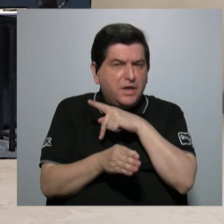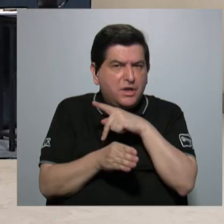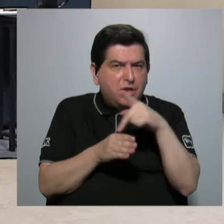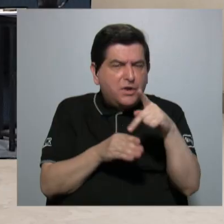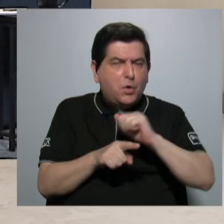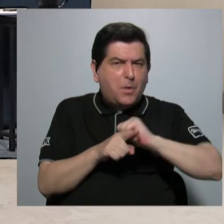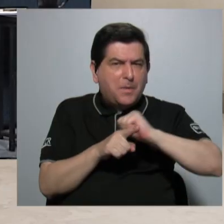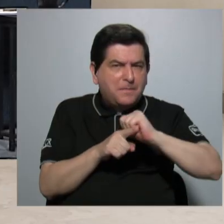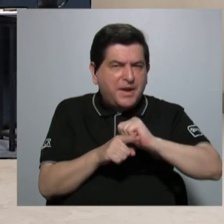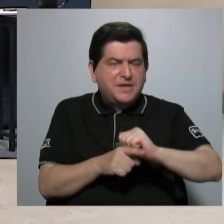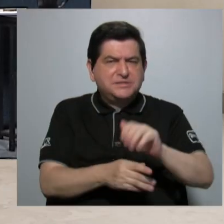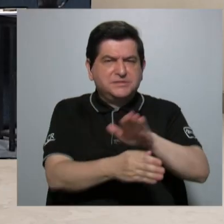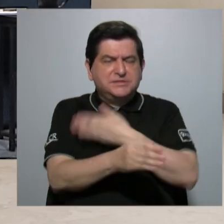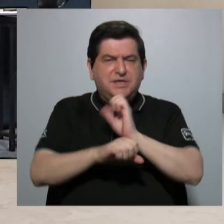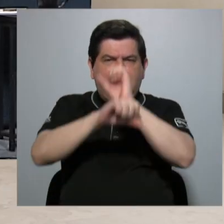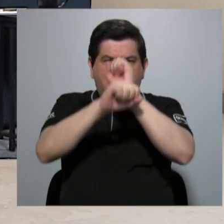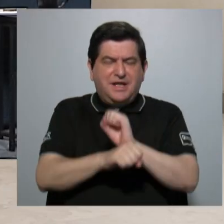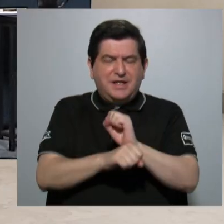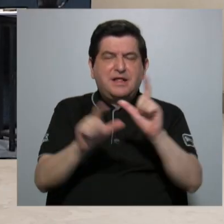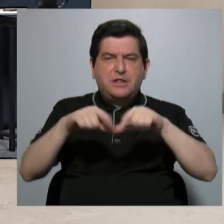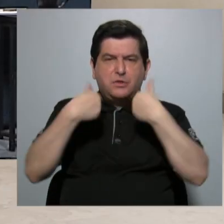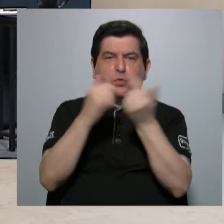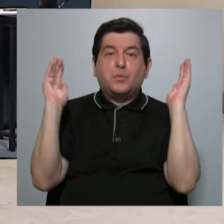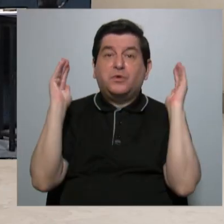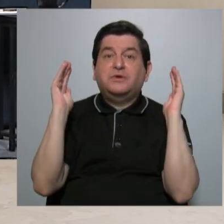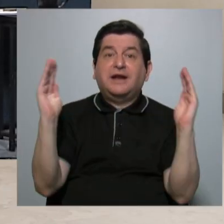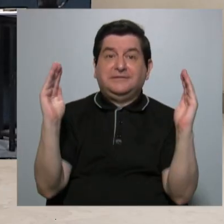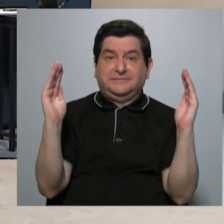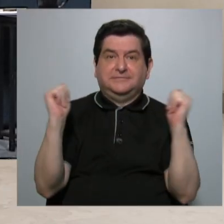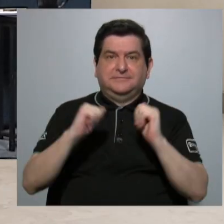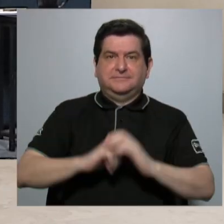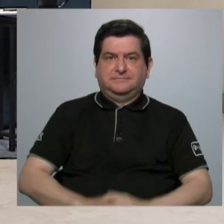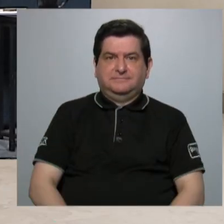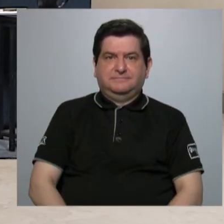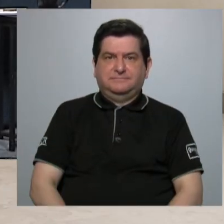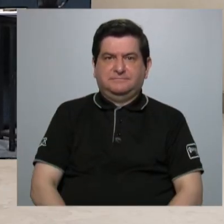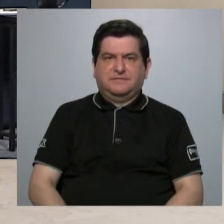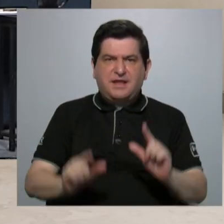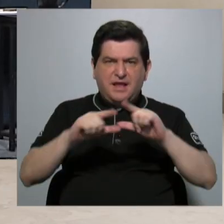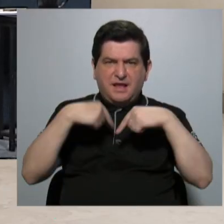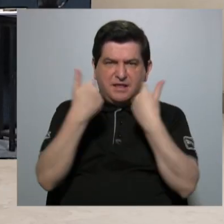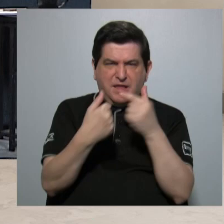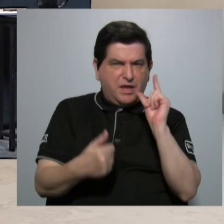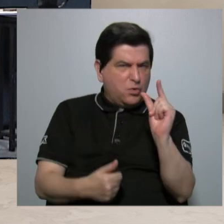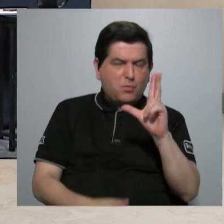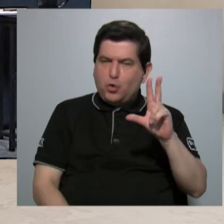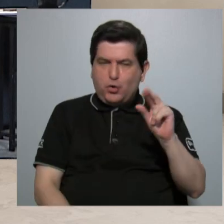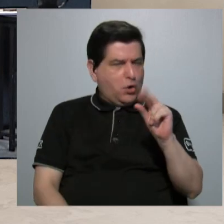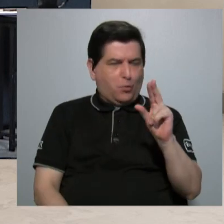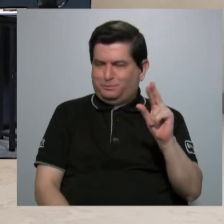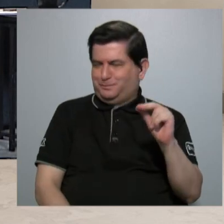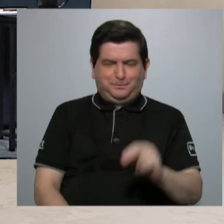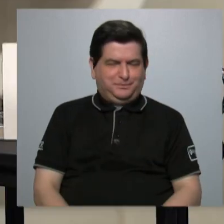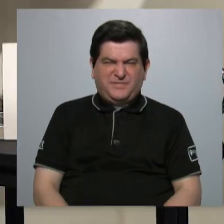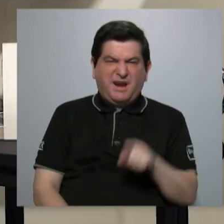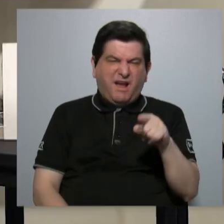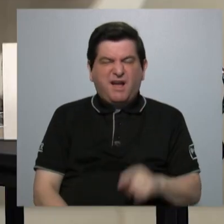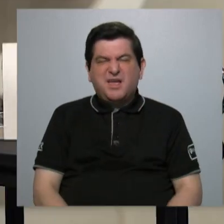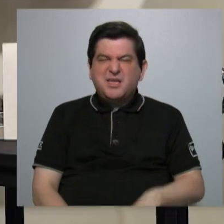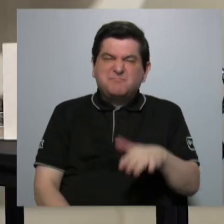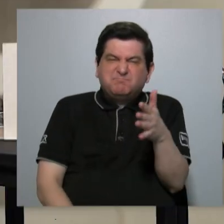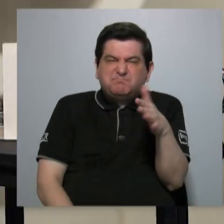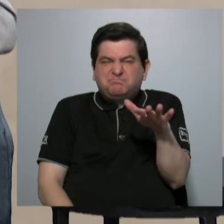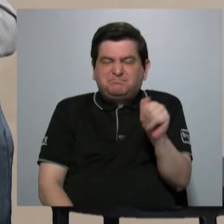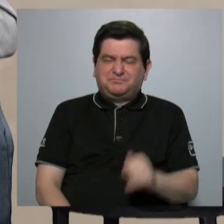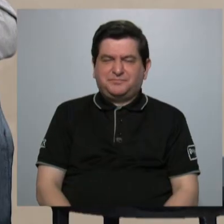profesionaliza la práctica de la música clásica sinfónica. La música de cámara todavía... No hay cámara todavía. No, todavía está ahí más o